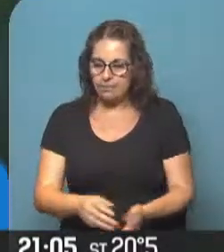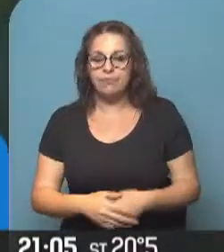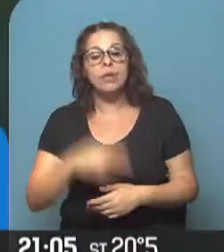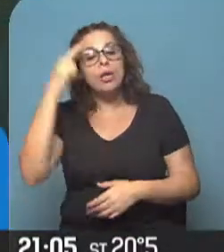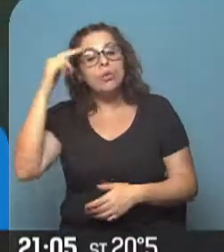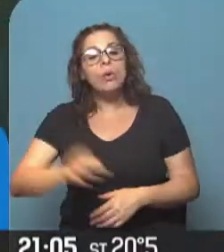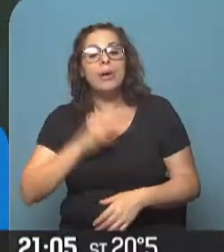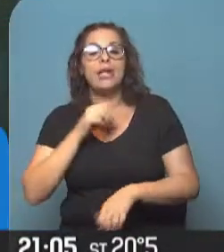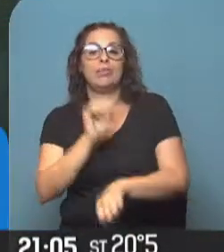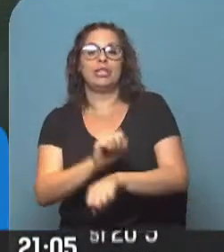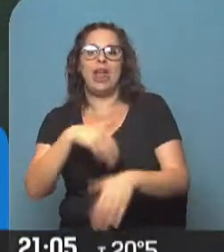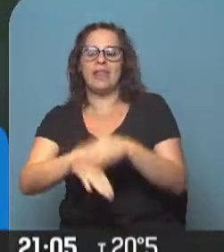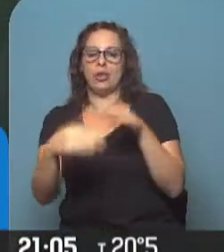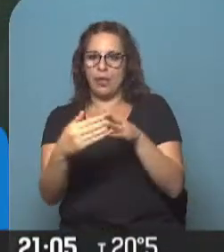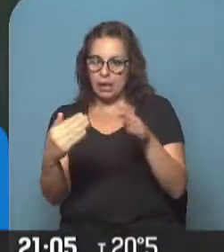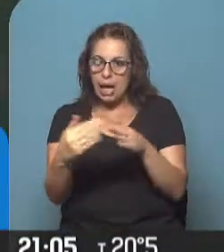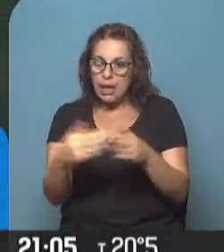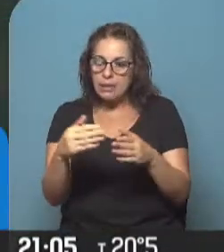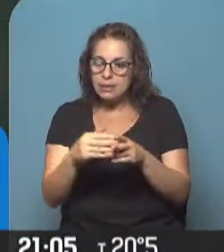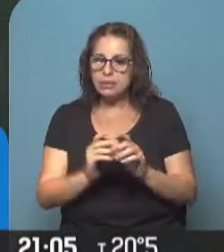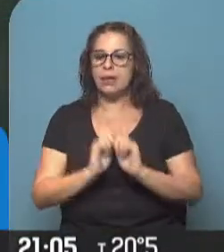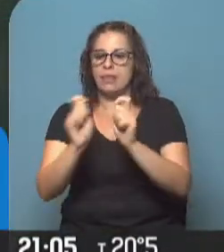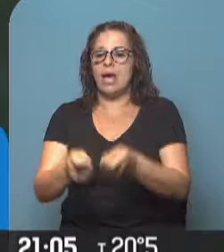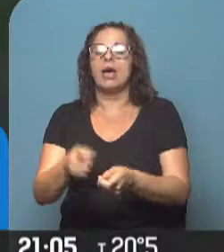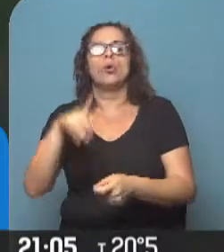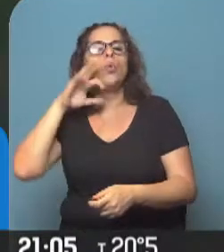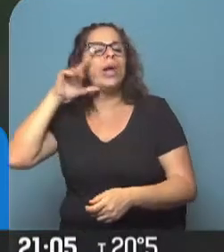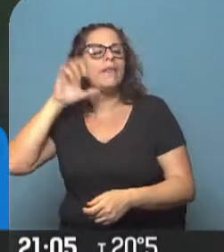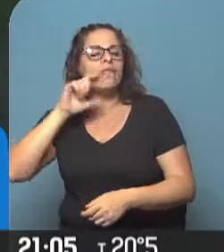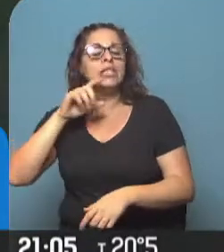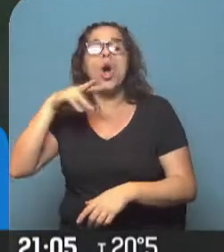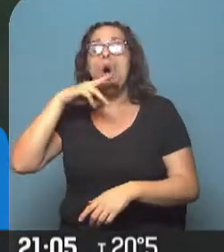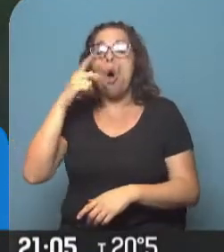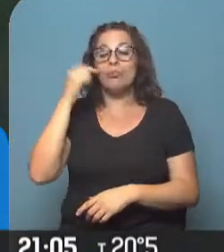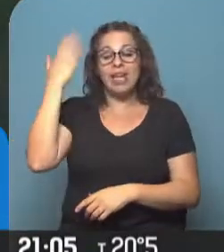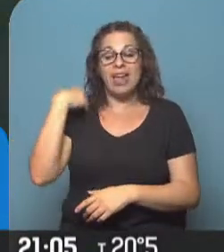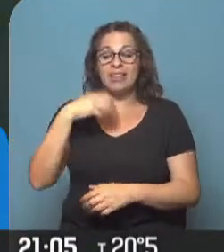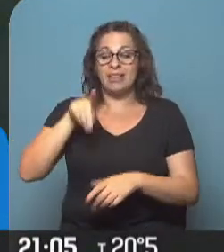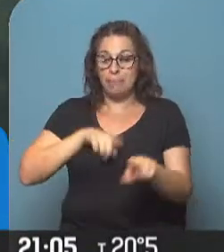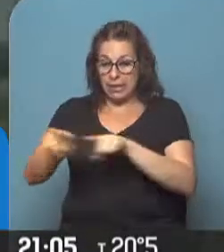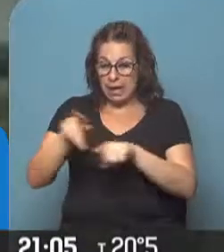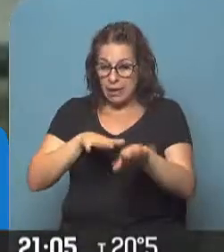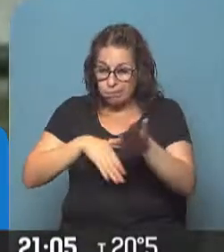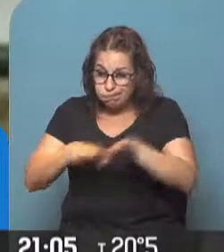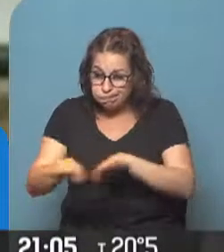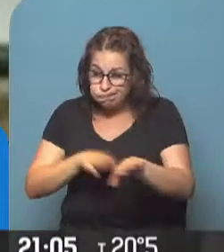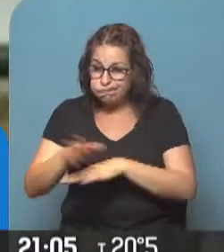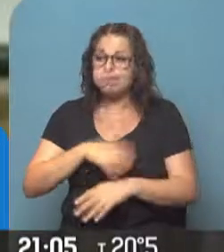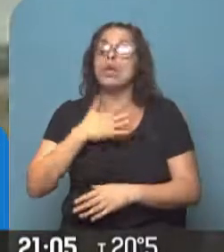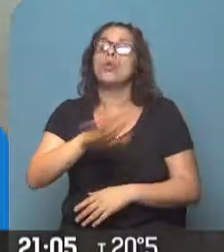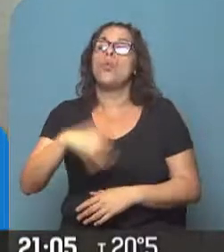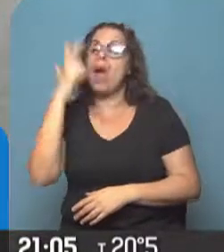9 años pero con prisión domiciliaria recibió Diego Cuevas, el conductor que corriendo picadas en Aedo, provincia de Buenos